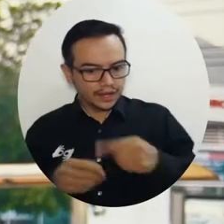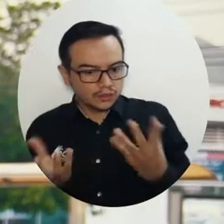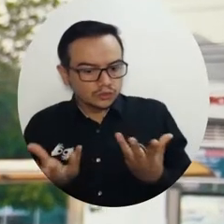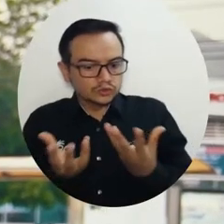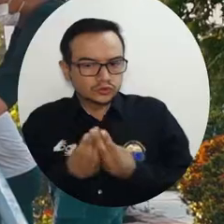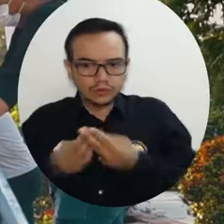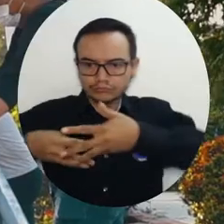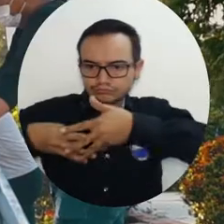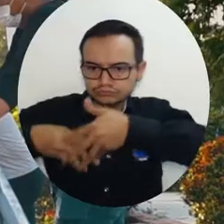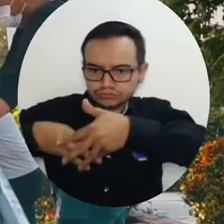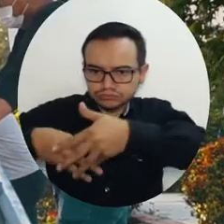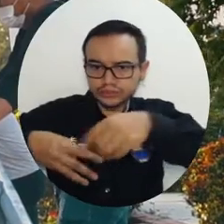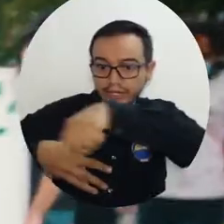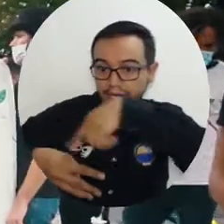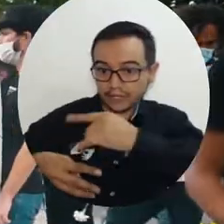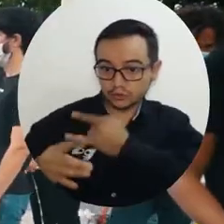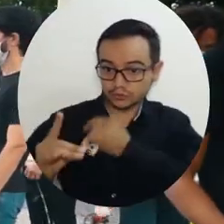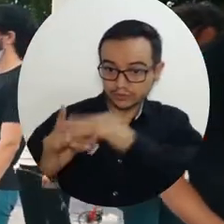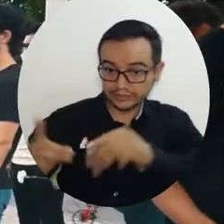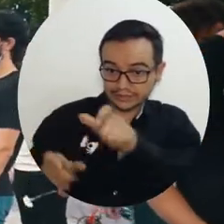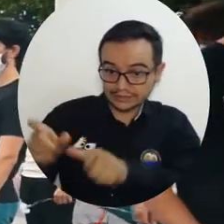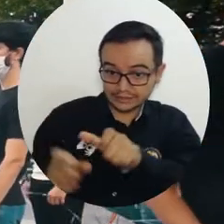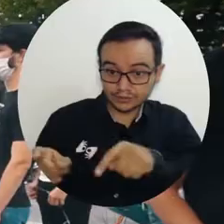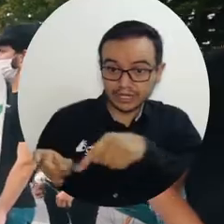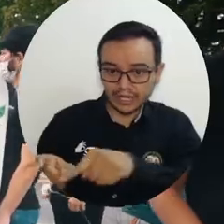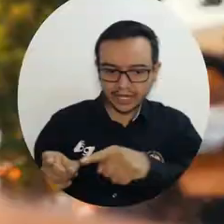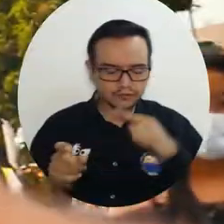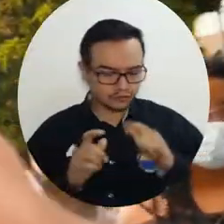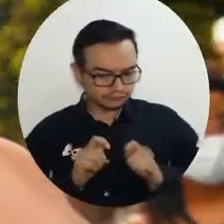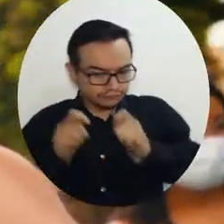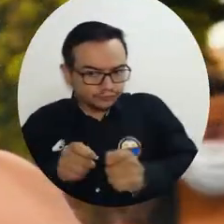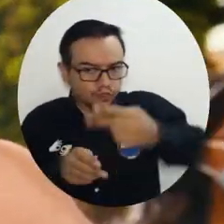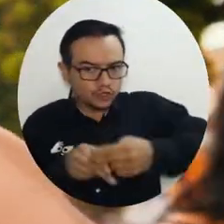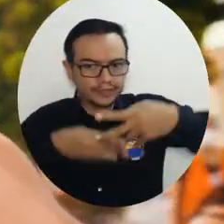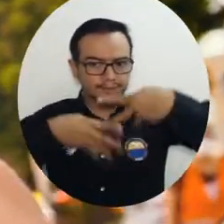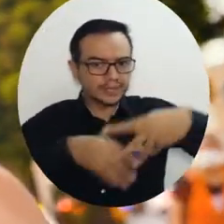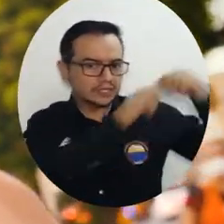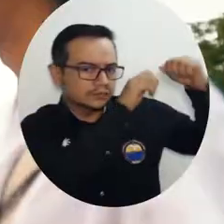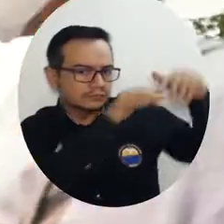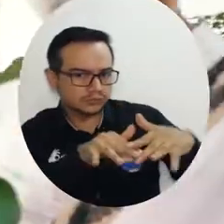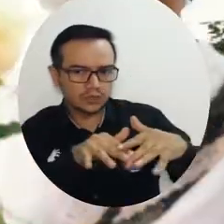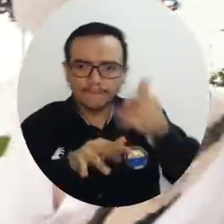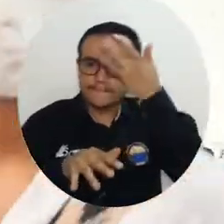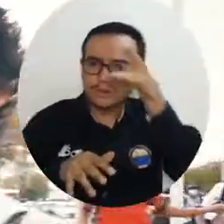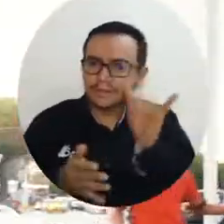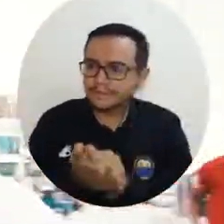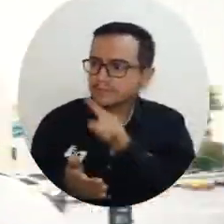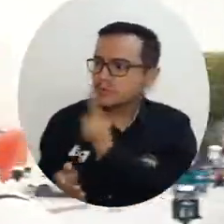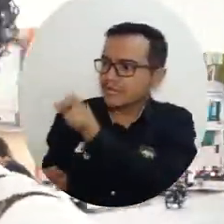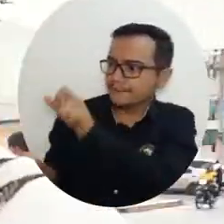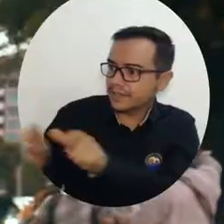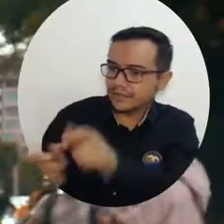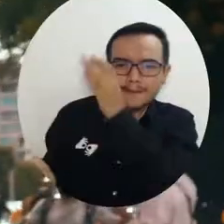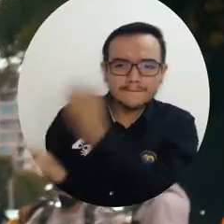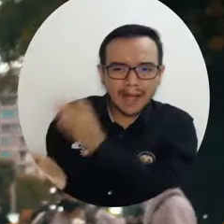La Marcha de la Luz fue el nombre que tomó la movilización de un grupo de alumnos de la Universidad del Magdalena para conmemorar a los estudiantes que perdieron la